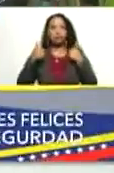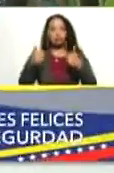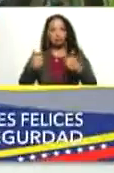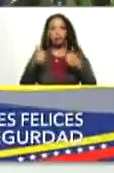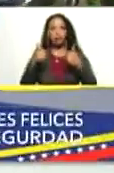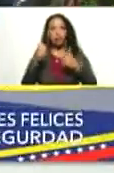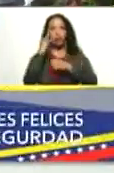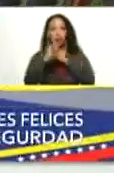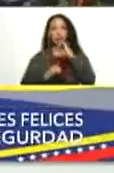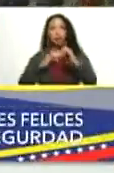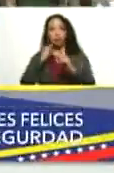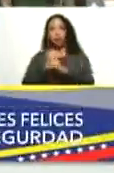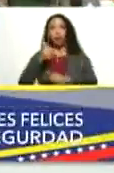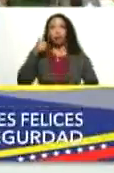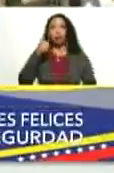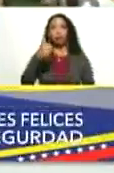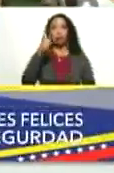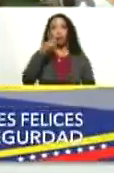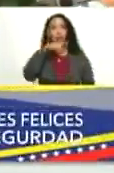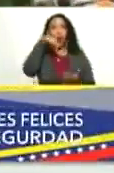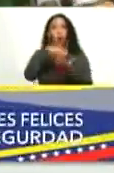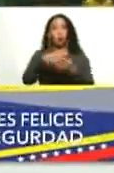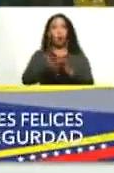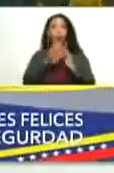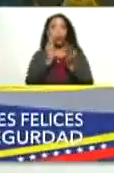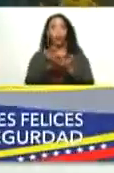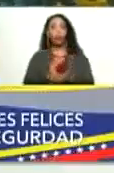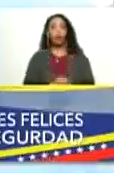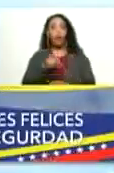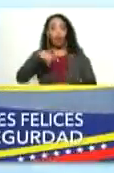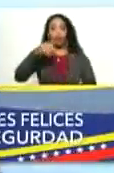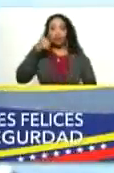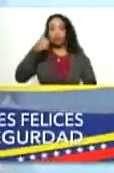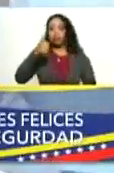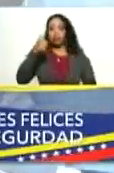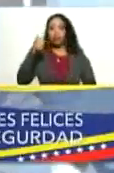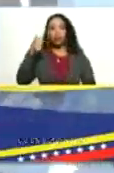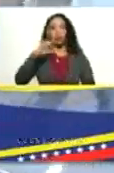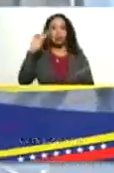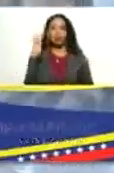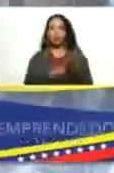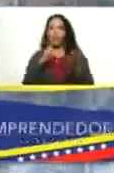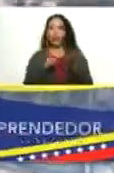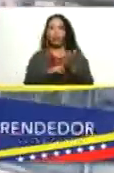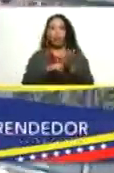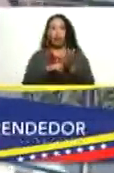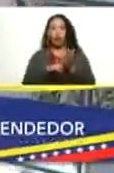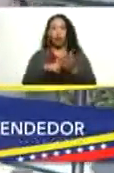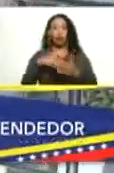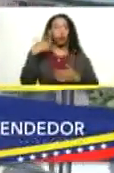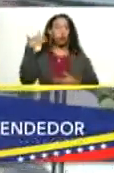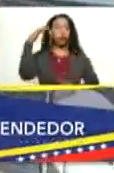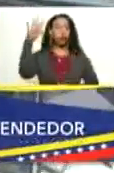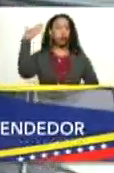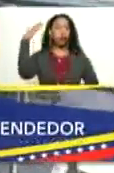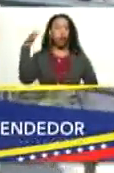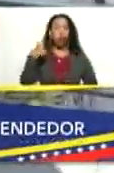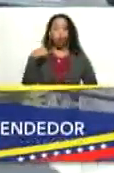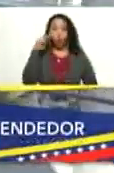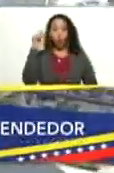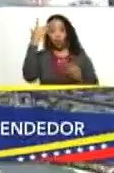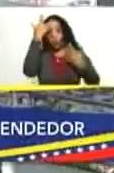internacional, es una calidad de renombre mundial, una calidad que de verdad se pierde de vista, y en todo el país, porque yo vi los